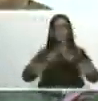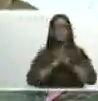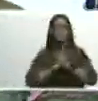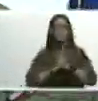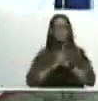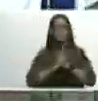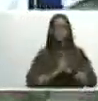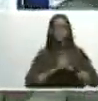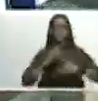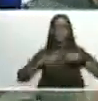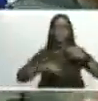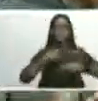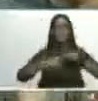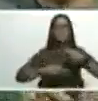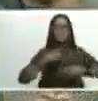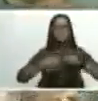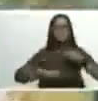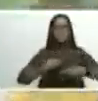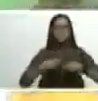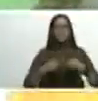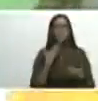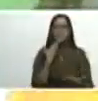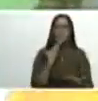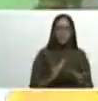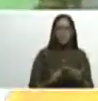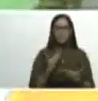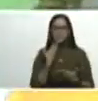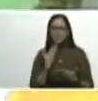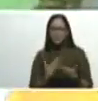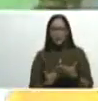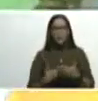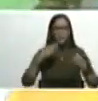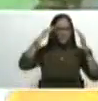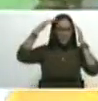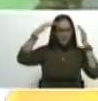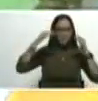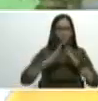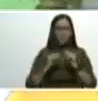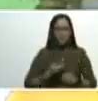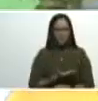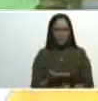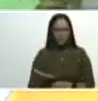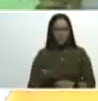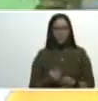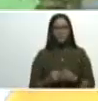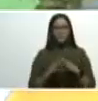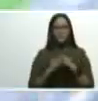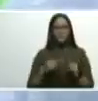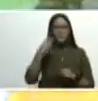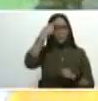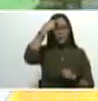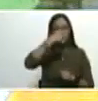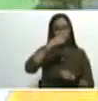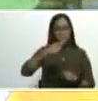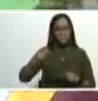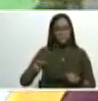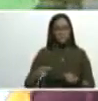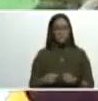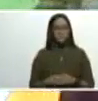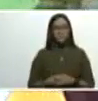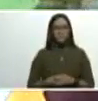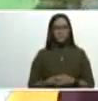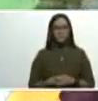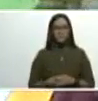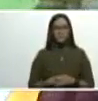Mi saludo. Gracias. Mi saludo a todos. Todo el personal.